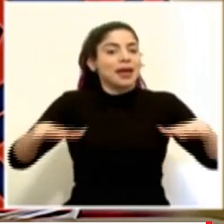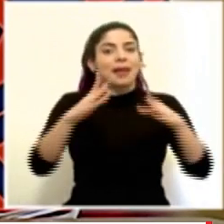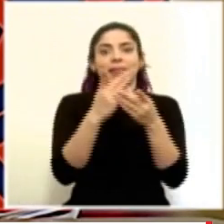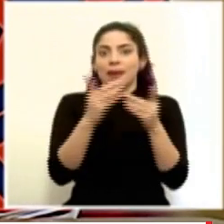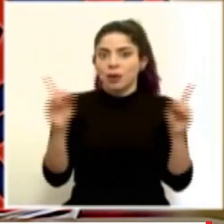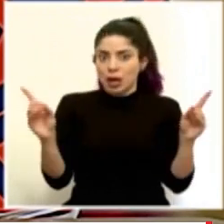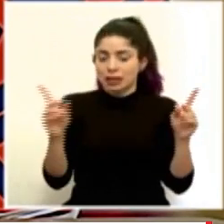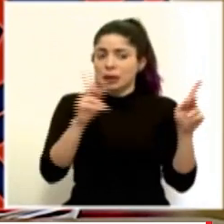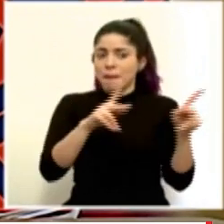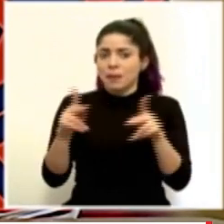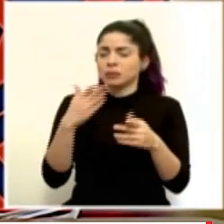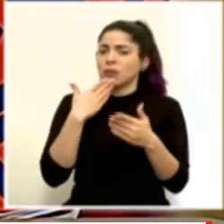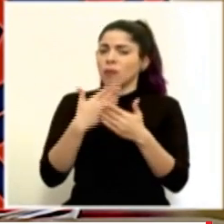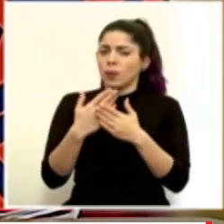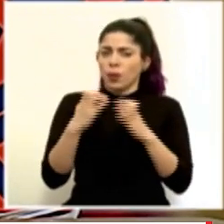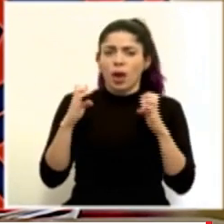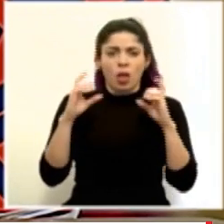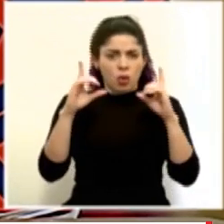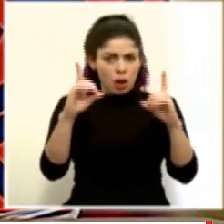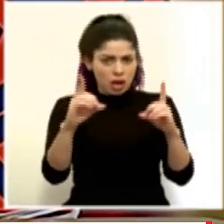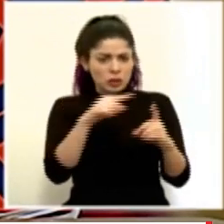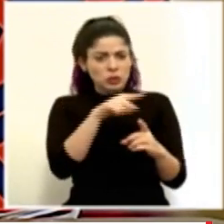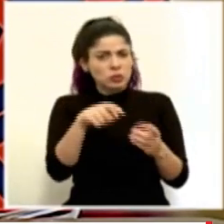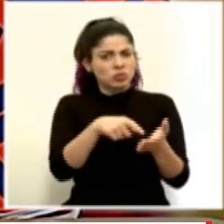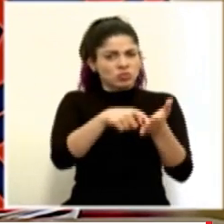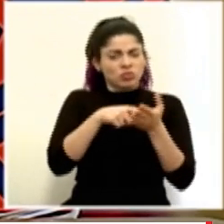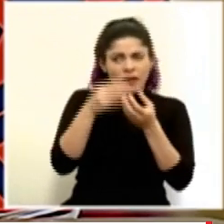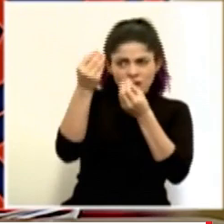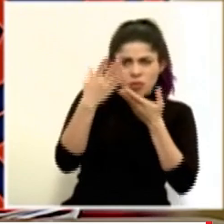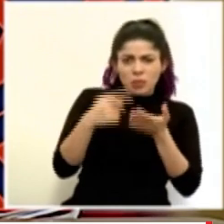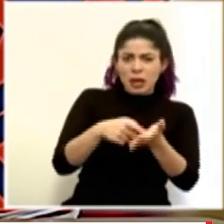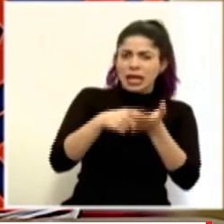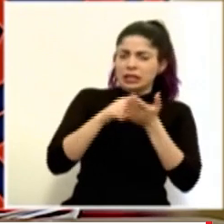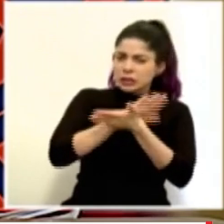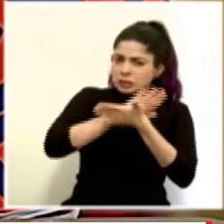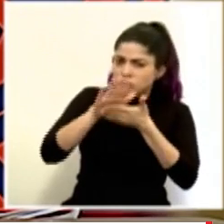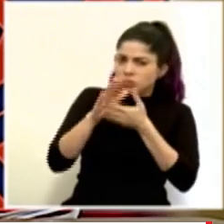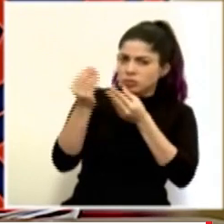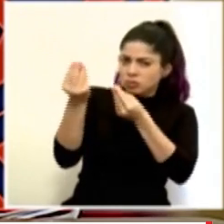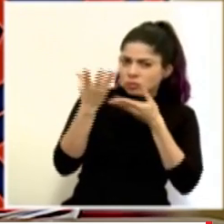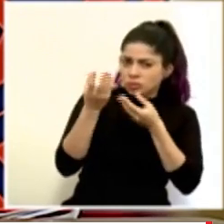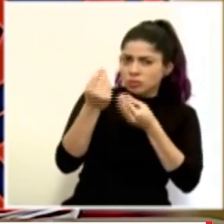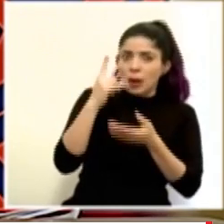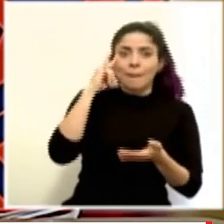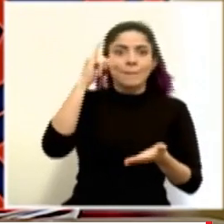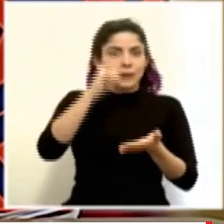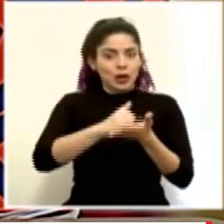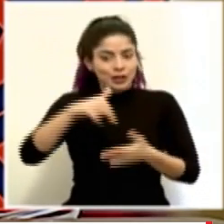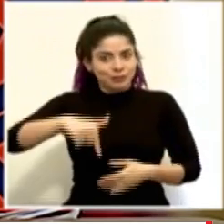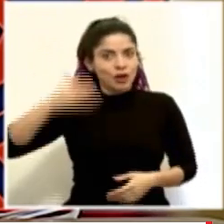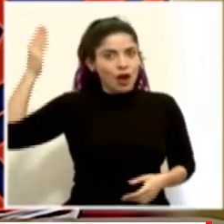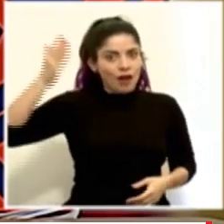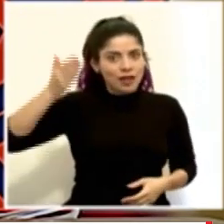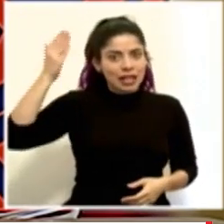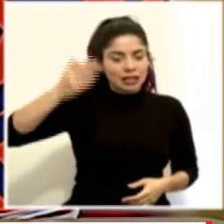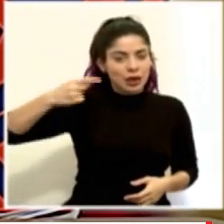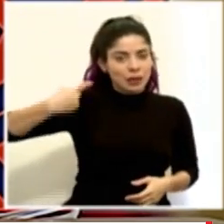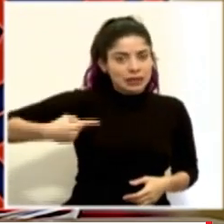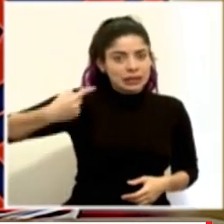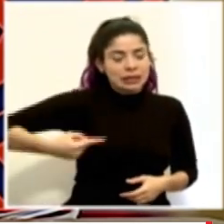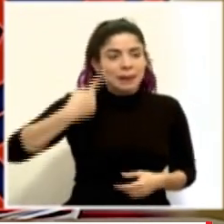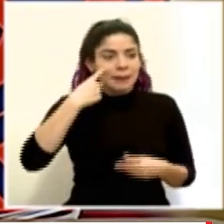una población educada que exige información, exige transparencia. Para eso son estas conferencias de prensa,